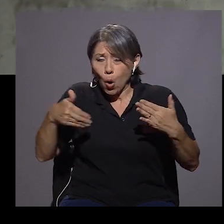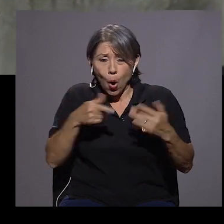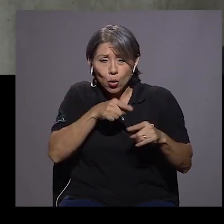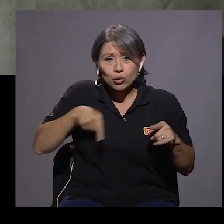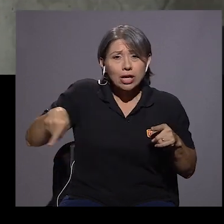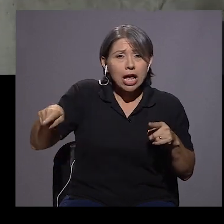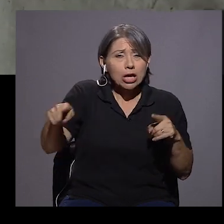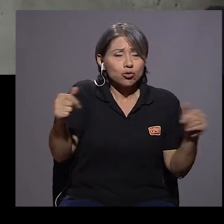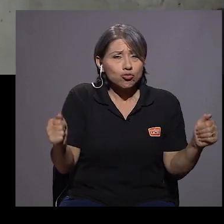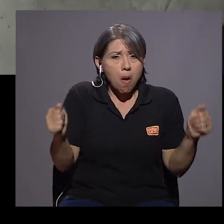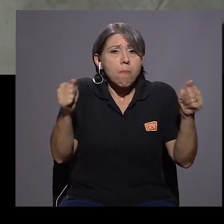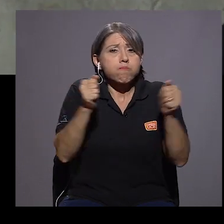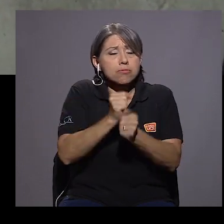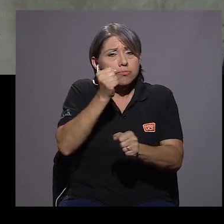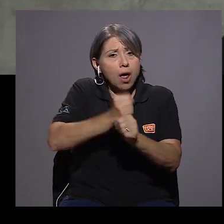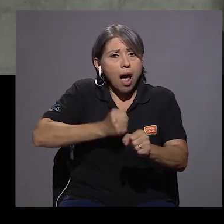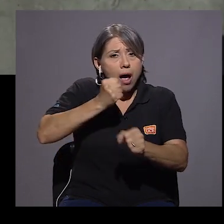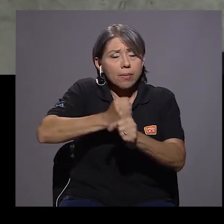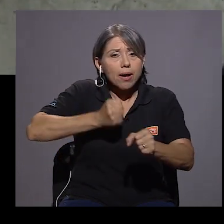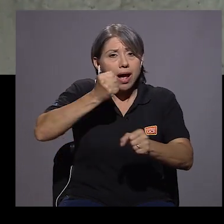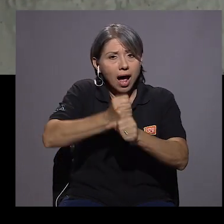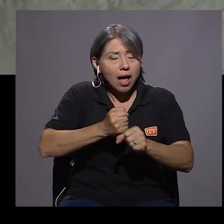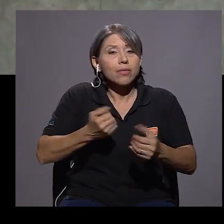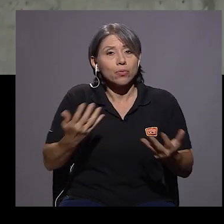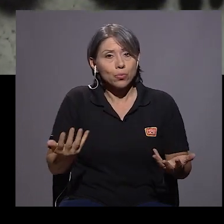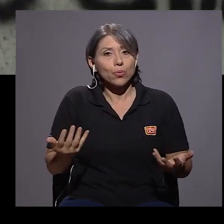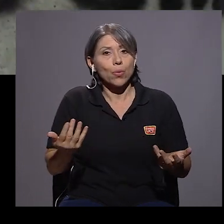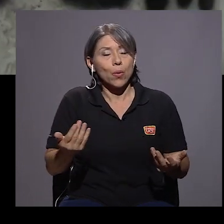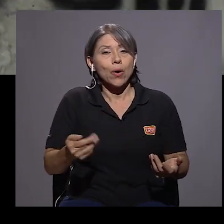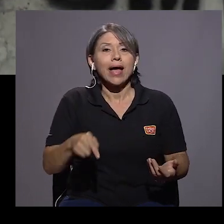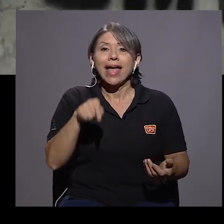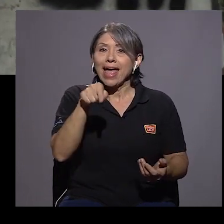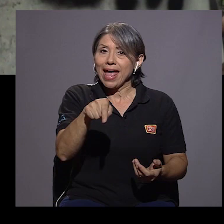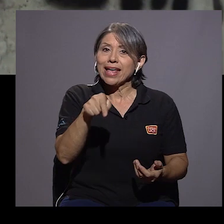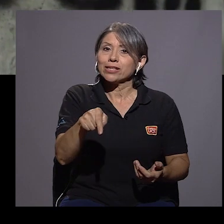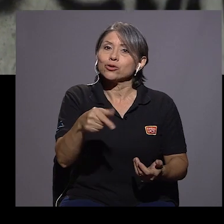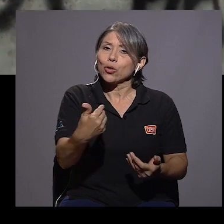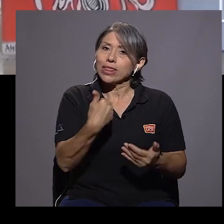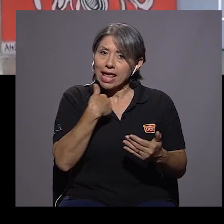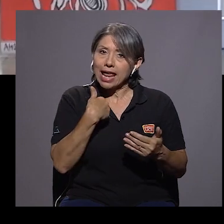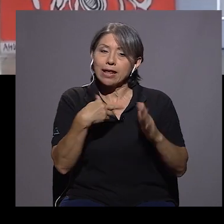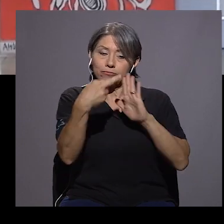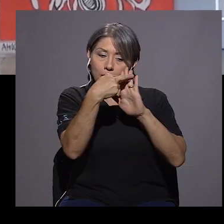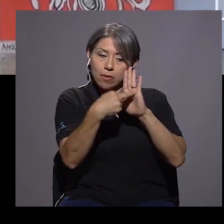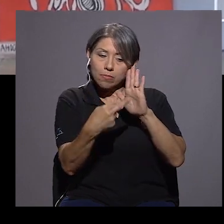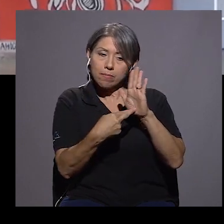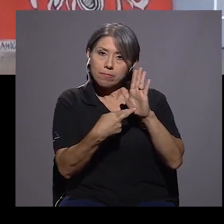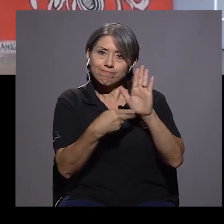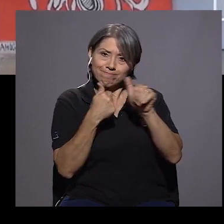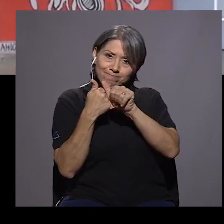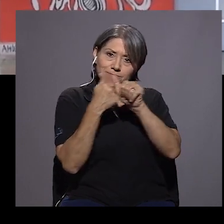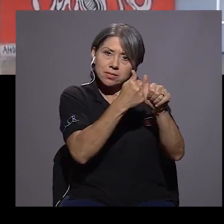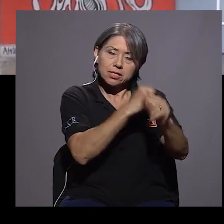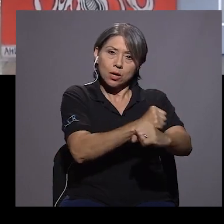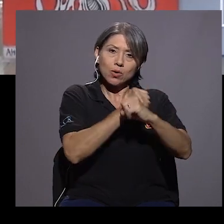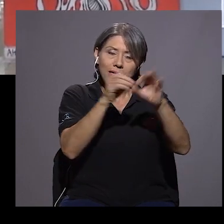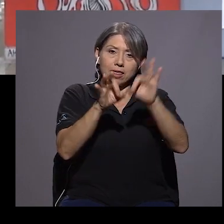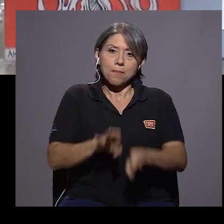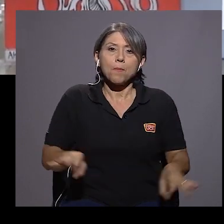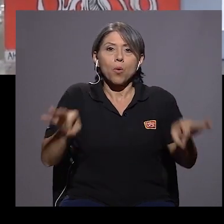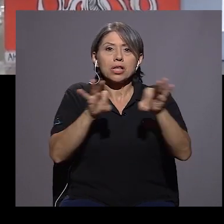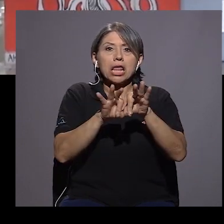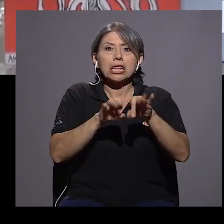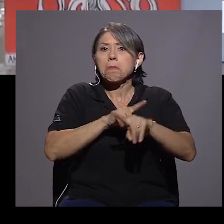están trabajando todo el tiempo. Es una toma que tiene pues un protocolo de seguridad importante, pero